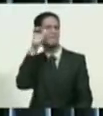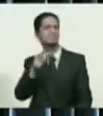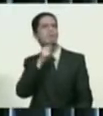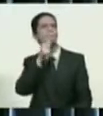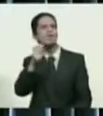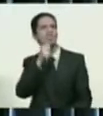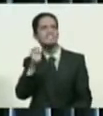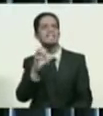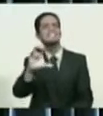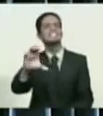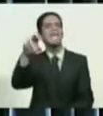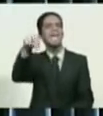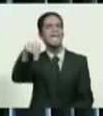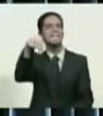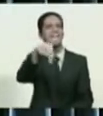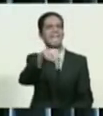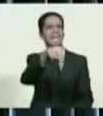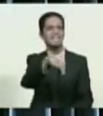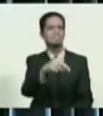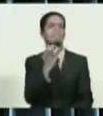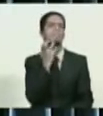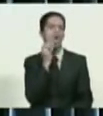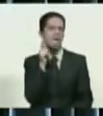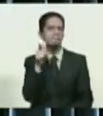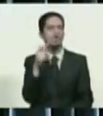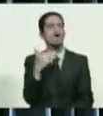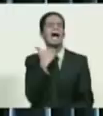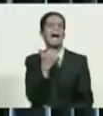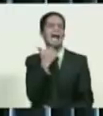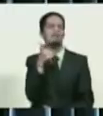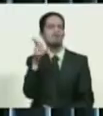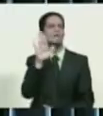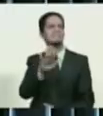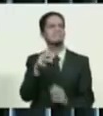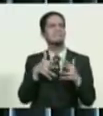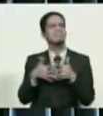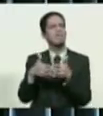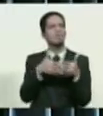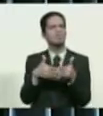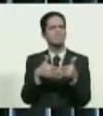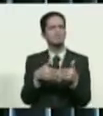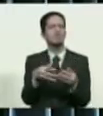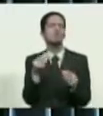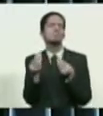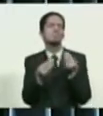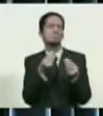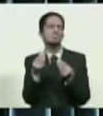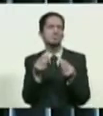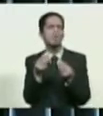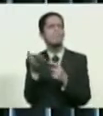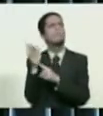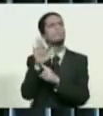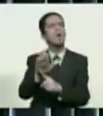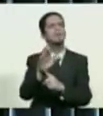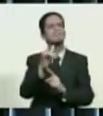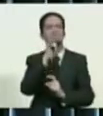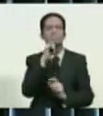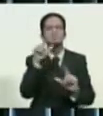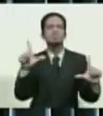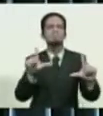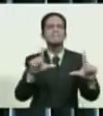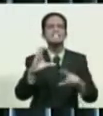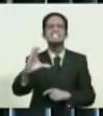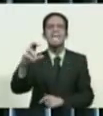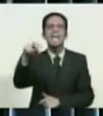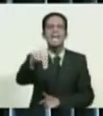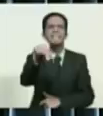similares hubieran ocurrido en los Estados Unidos de Norteamérica, ¿cómo lo hubiera titulado CNN? ¿O si